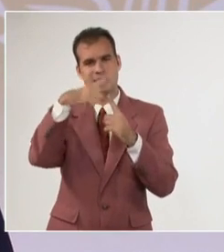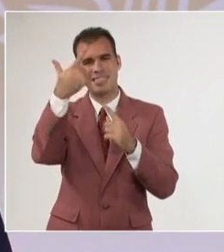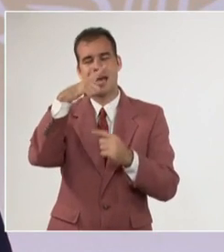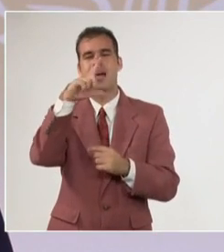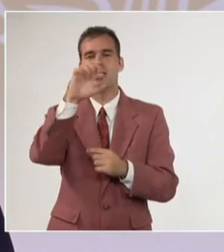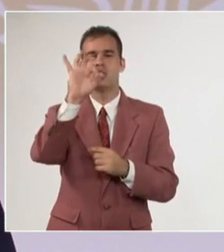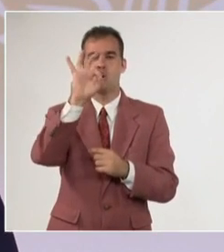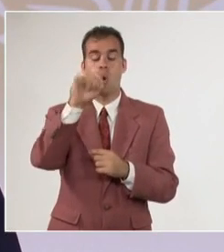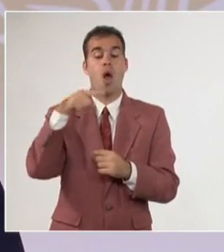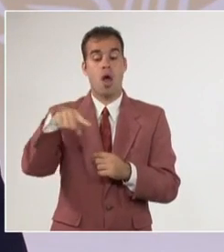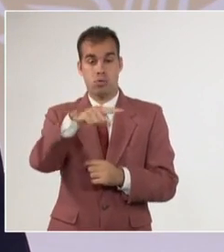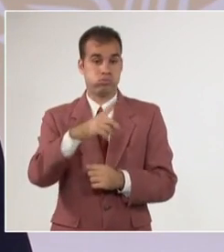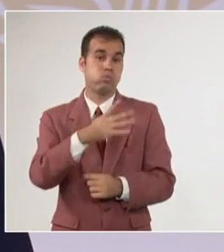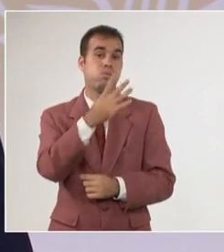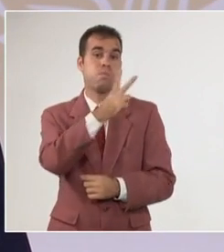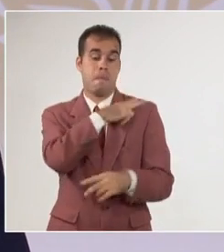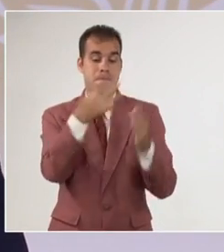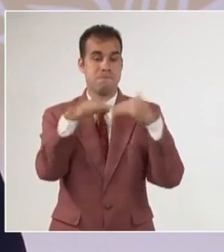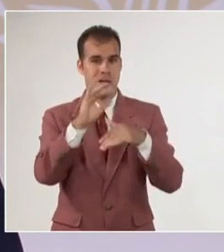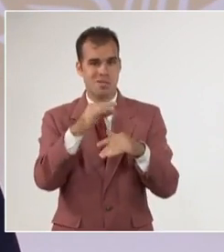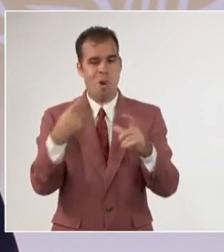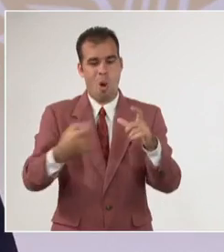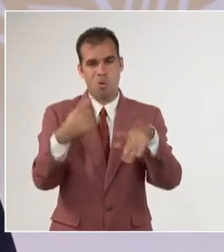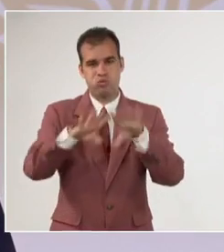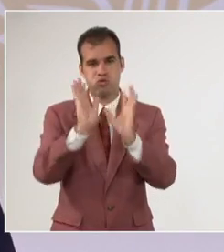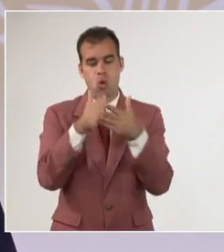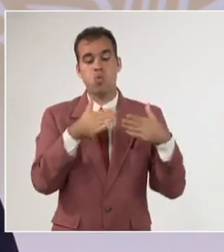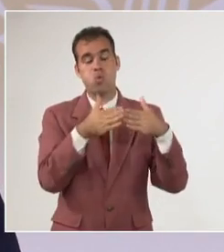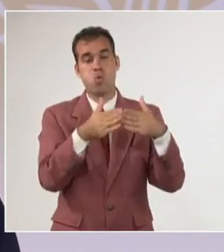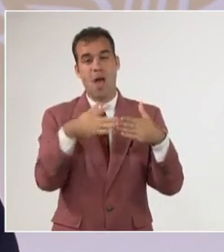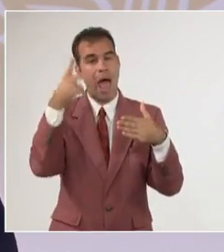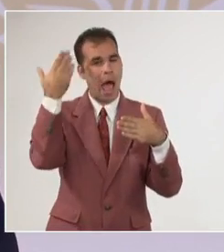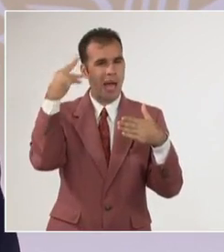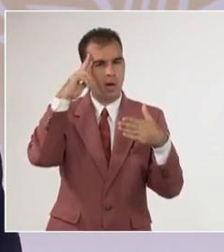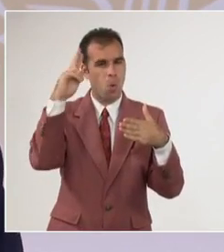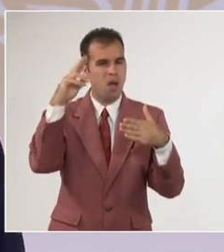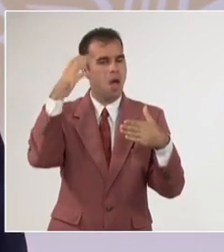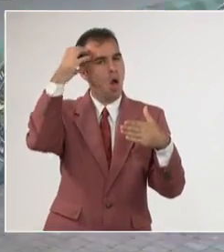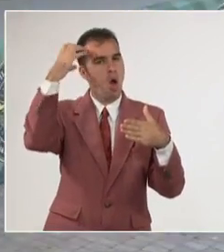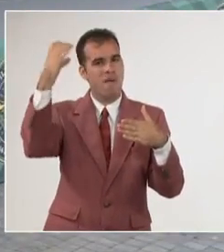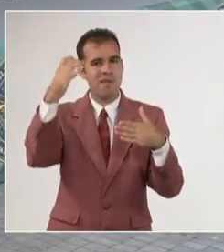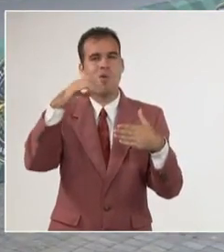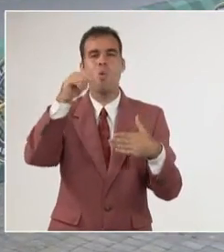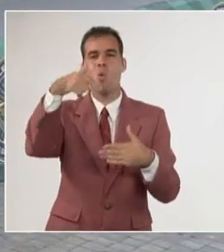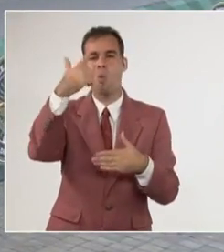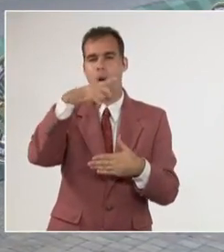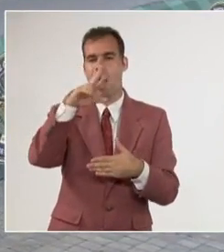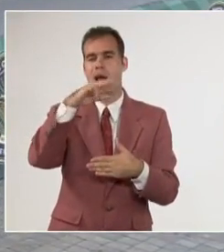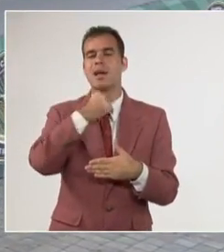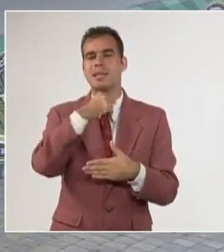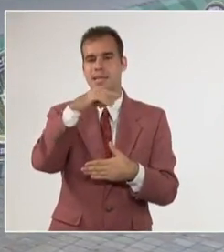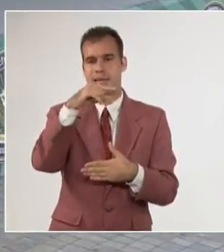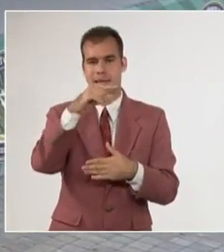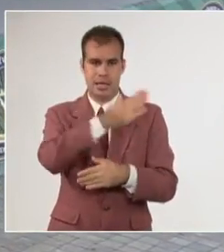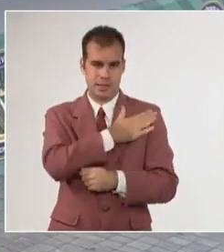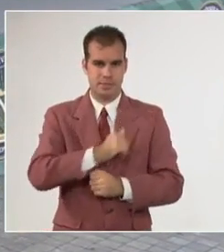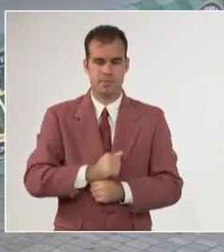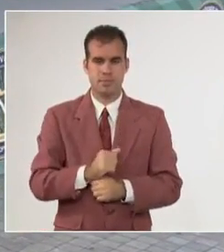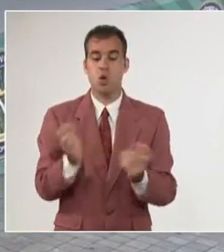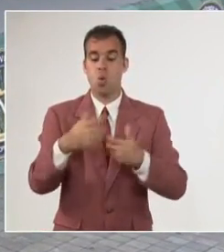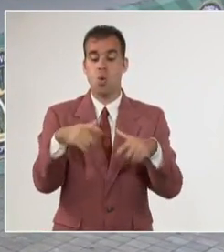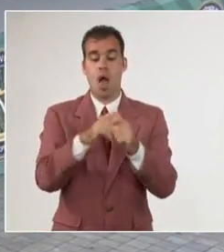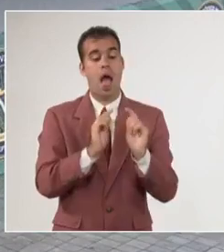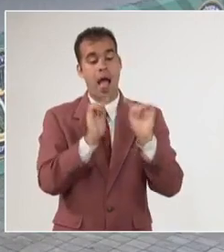Guerra y Marina en el gobierno de Benito Juárez durante la Guerra de la Reforma. En el Congreso, el